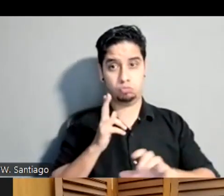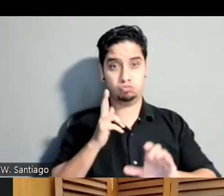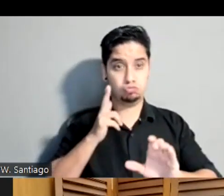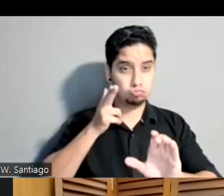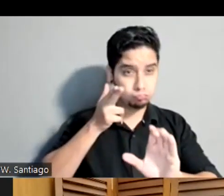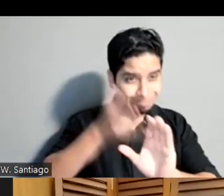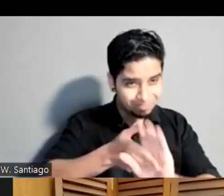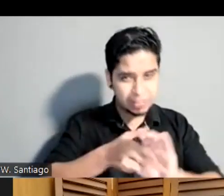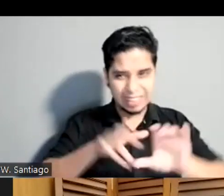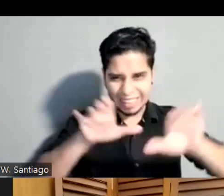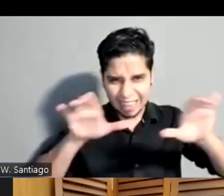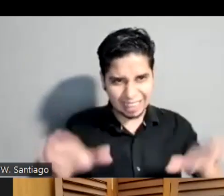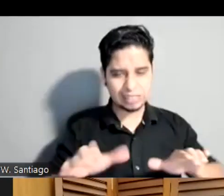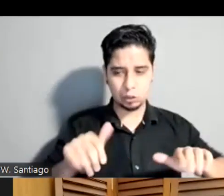misma.